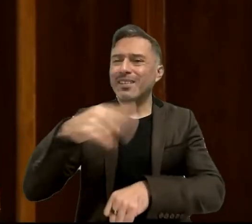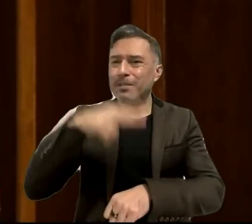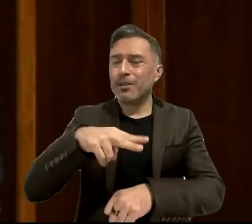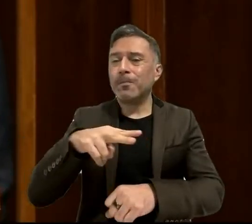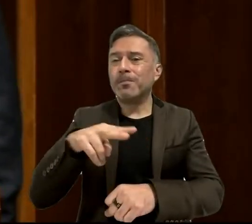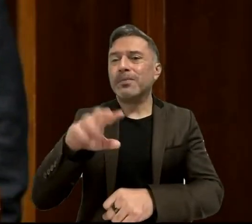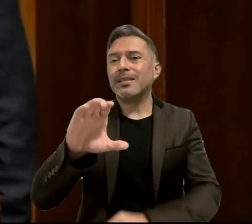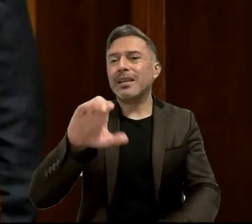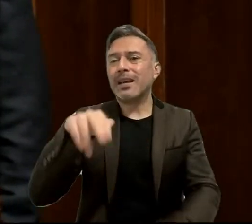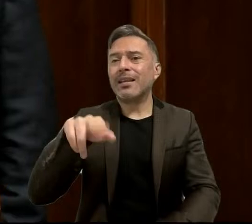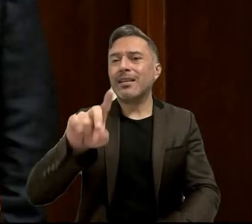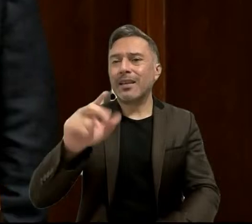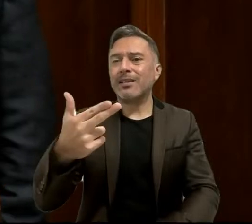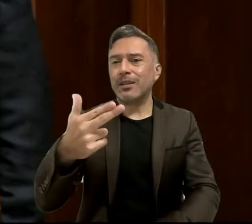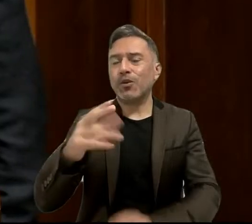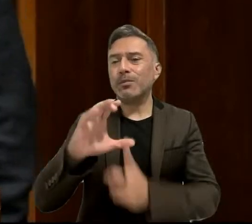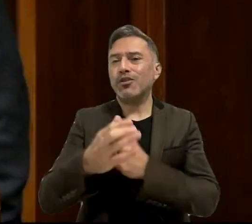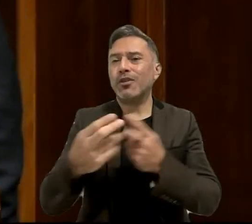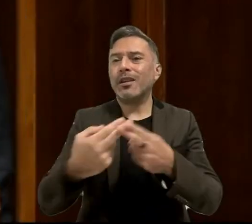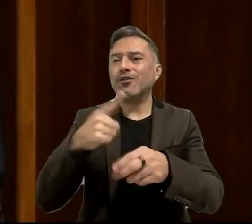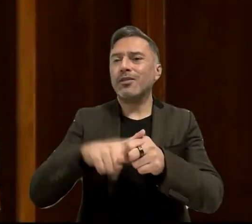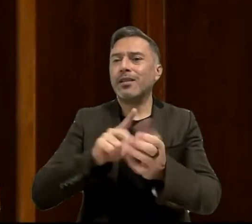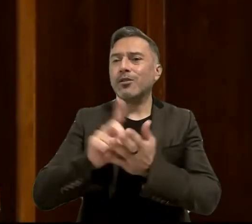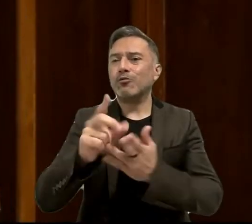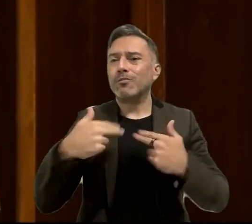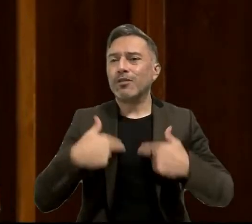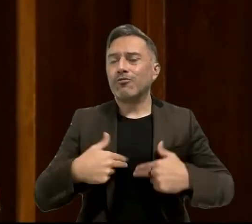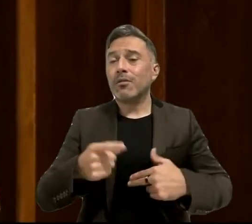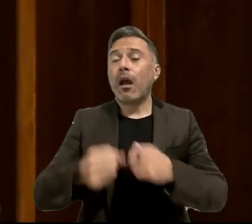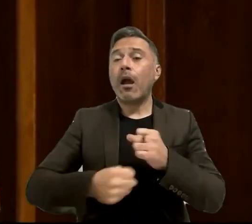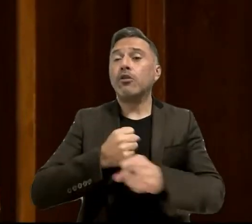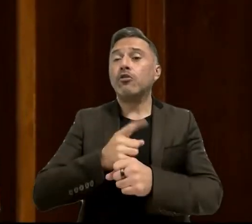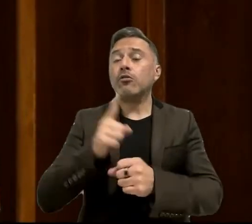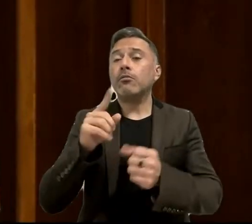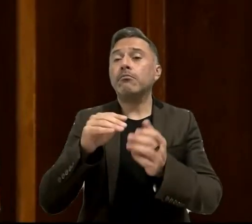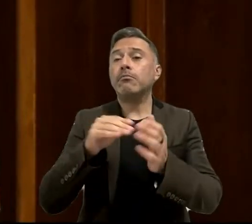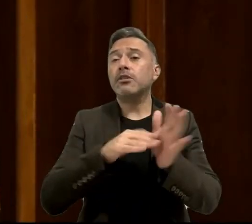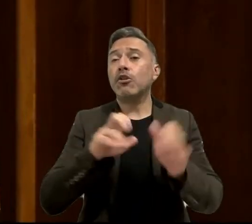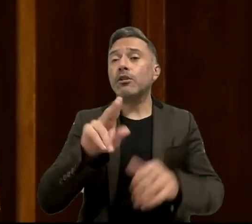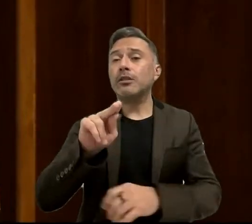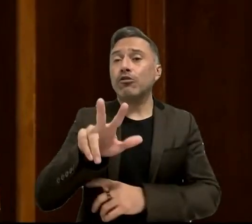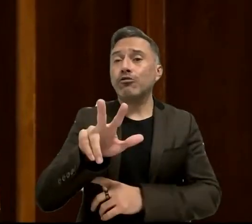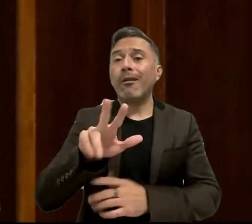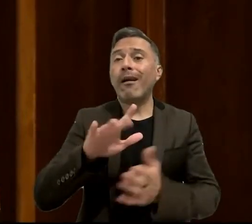en el 88 por una petición de la Comunidad Europea